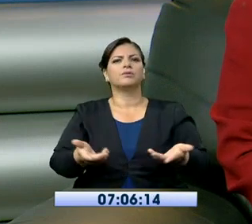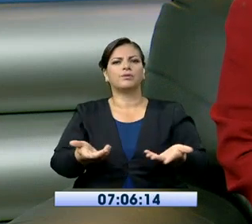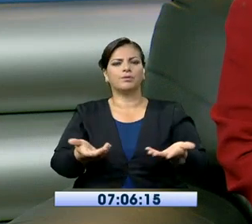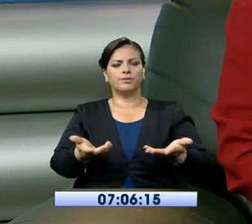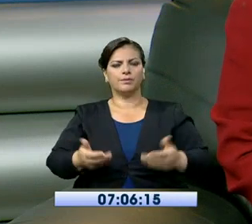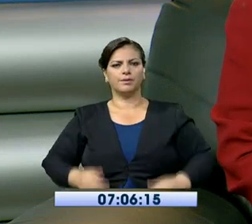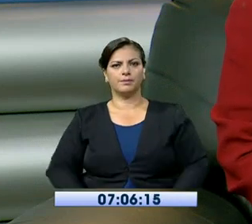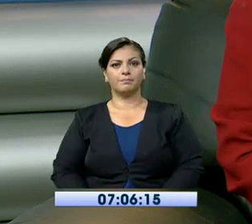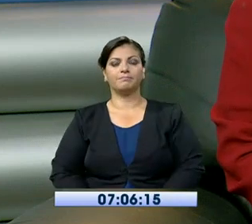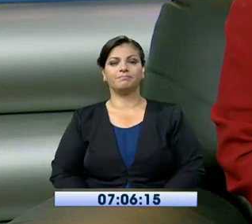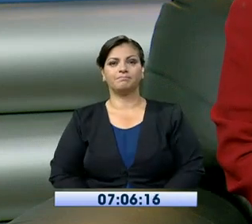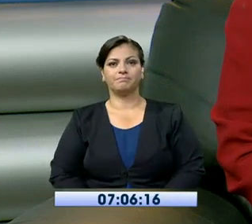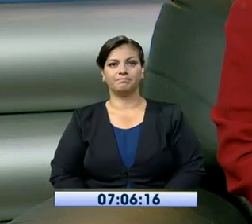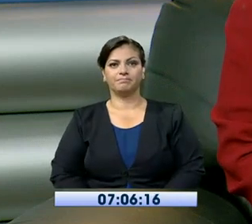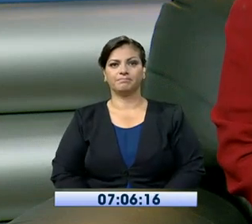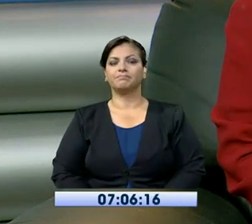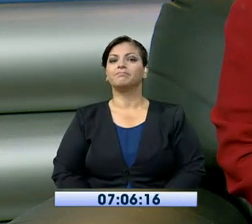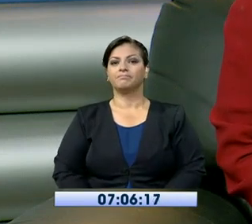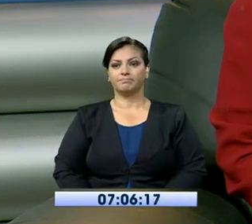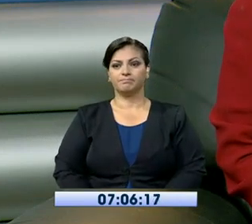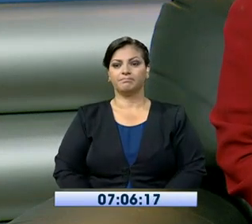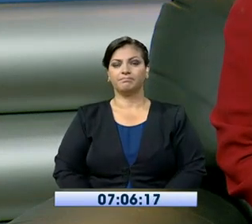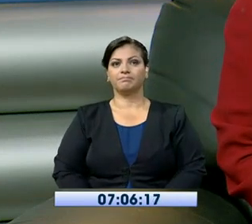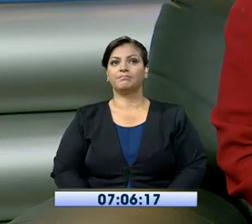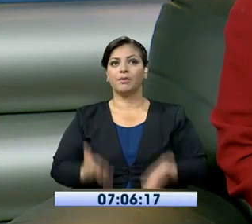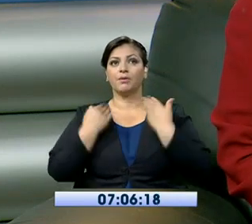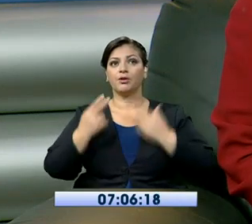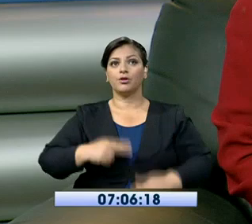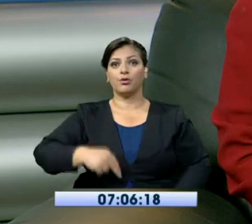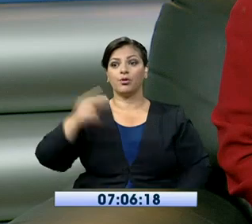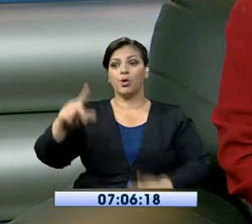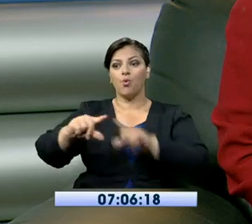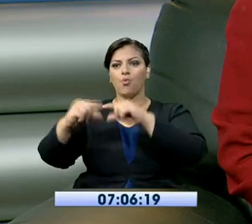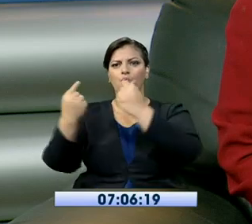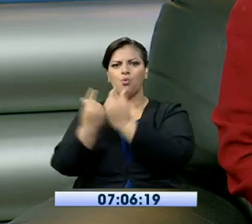un enfrentamiento entre bandas en el noroeste de Guayaquil.